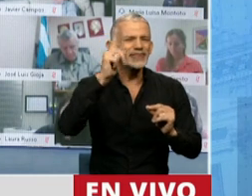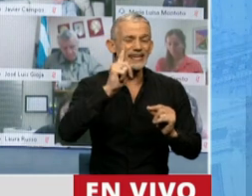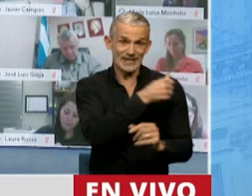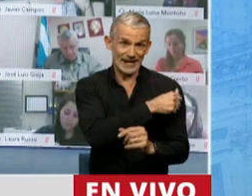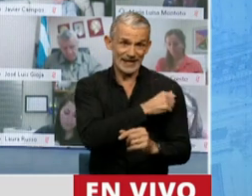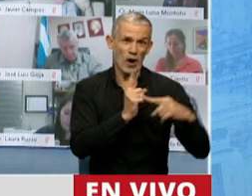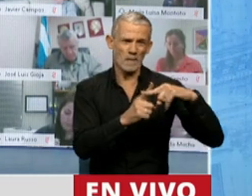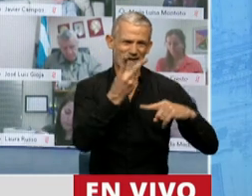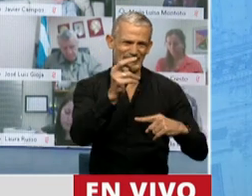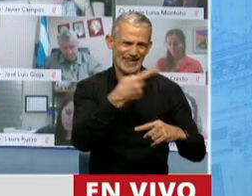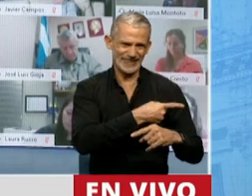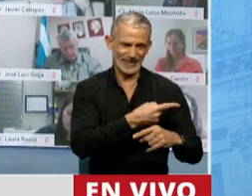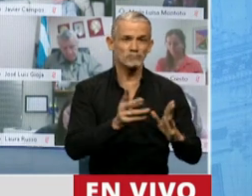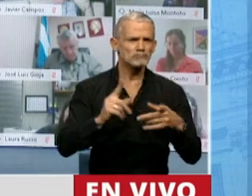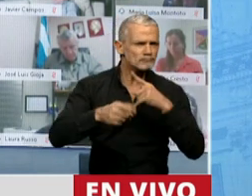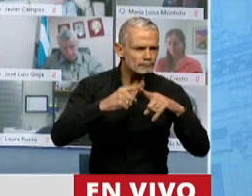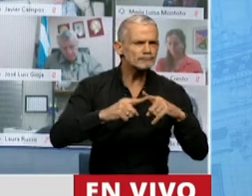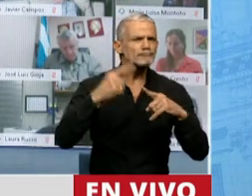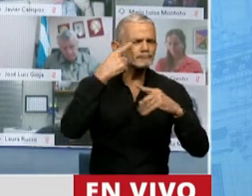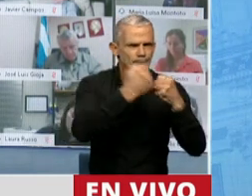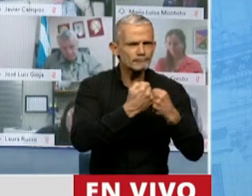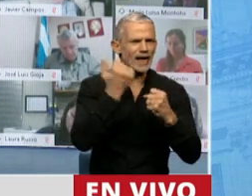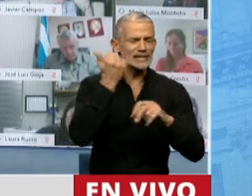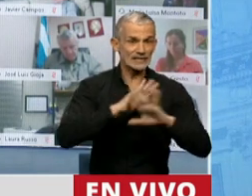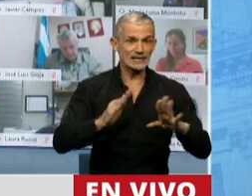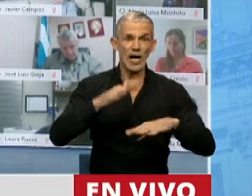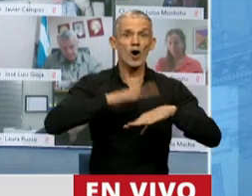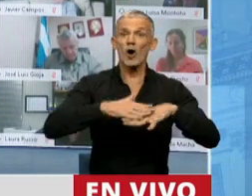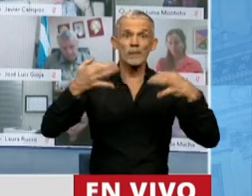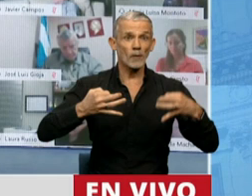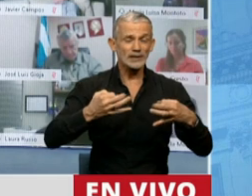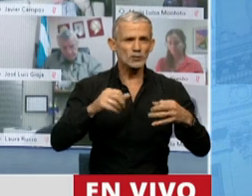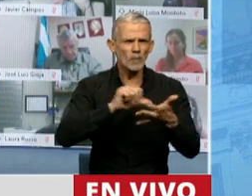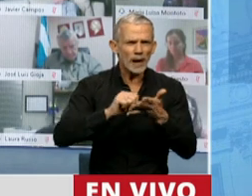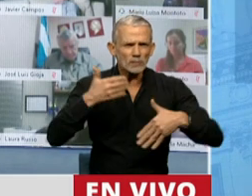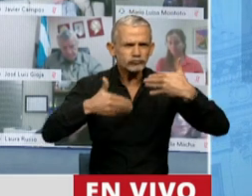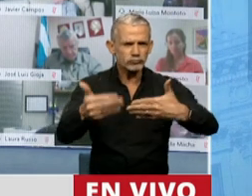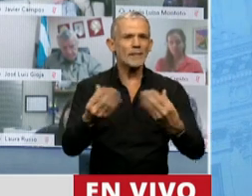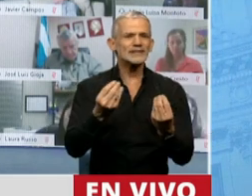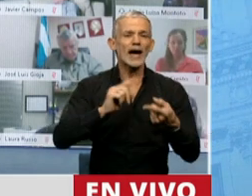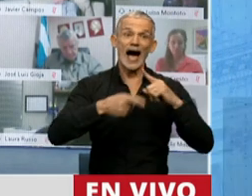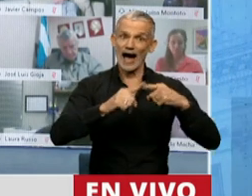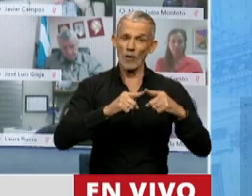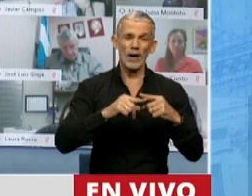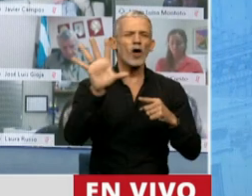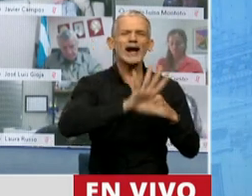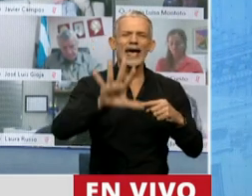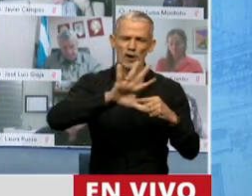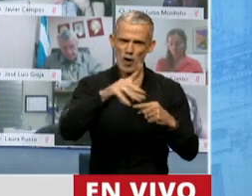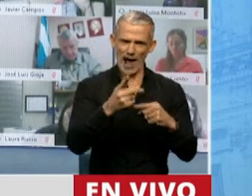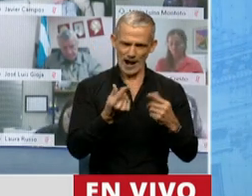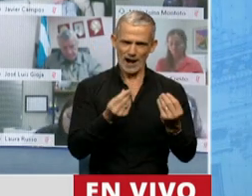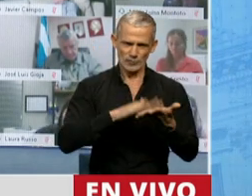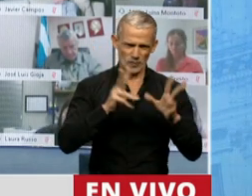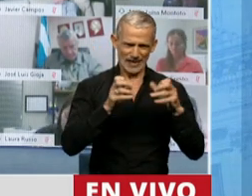20 donde se acordó sobre y se comprometieron los países a avanzar en un acuerdo regional en la materia